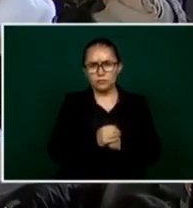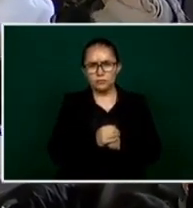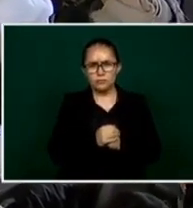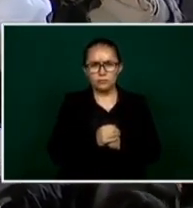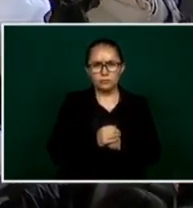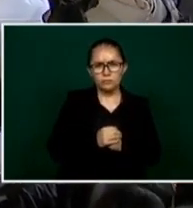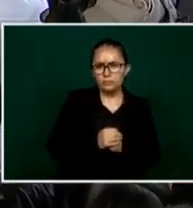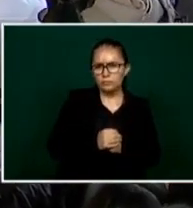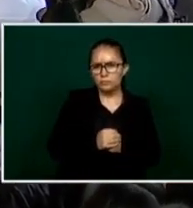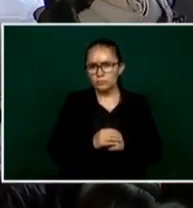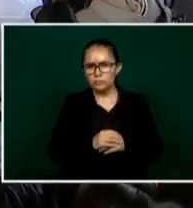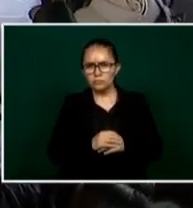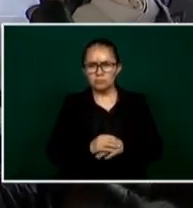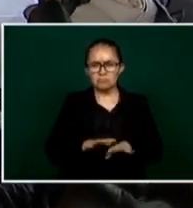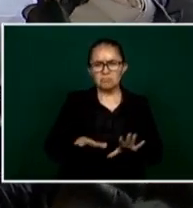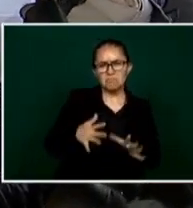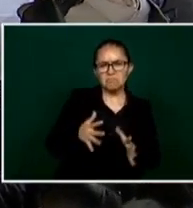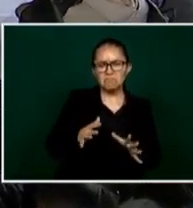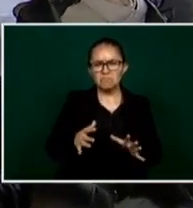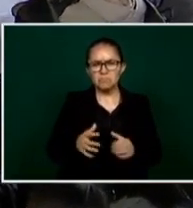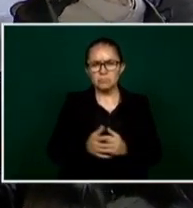Ganaban 5 o 6 mil pesos